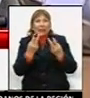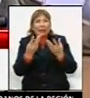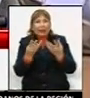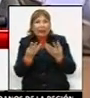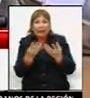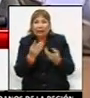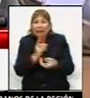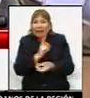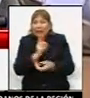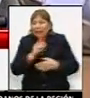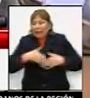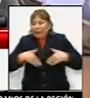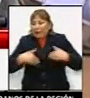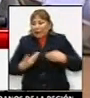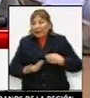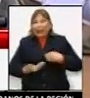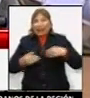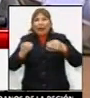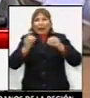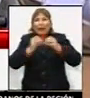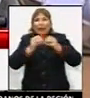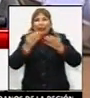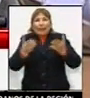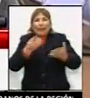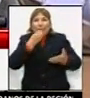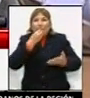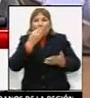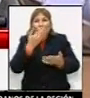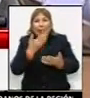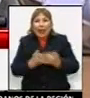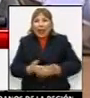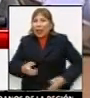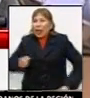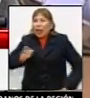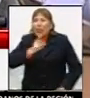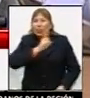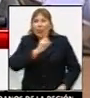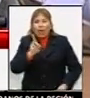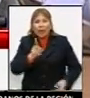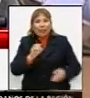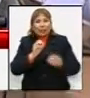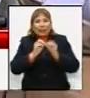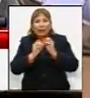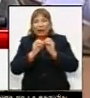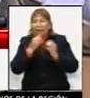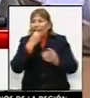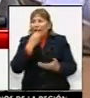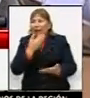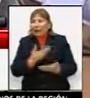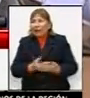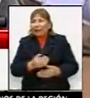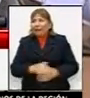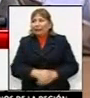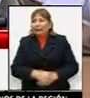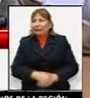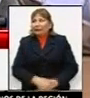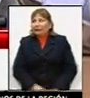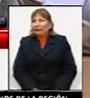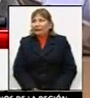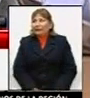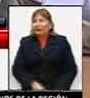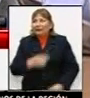va a poder componer nada bueno. Adelanto, no se va a poder componer nada bueno. Y entonces, claro,